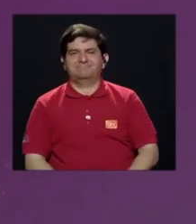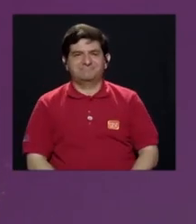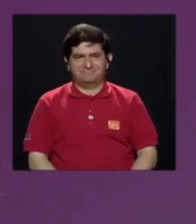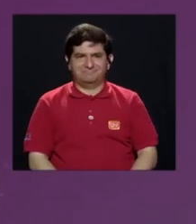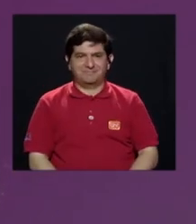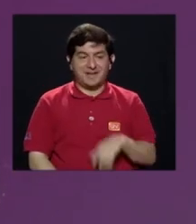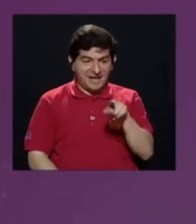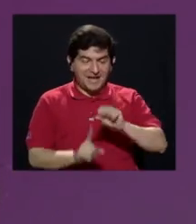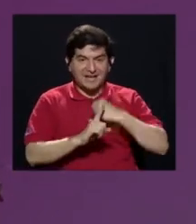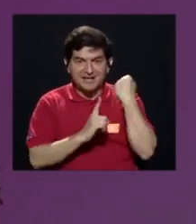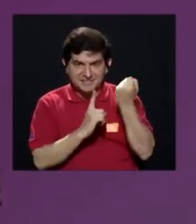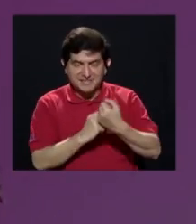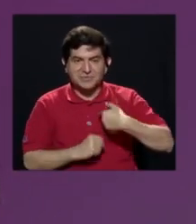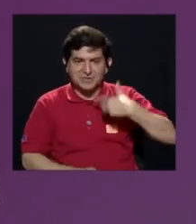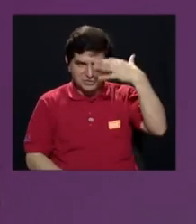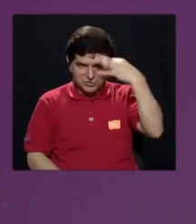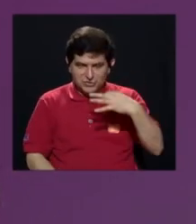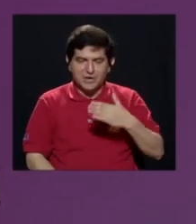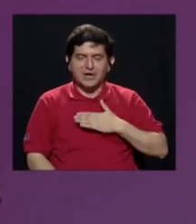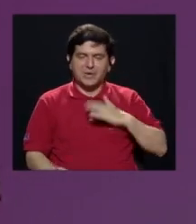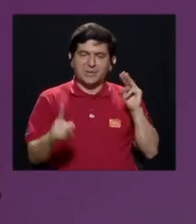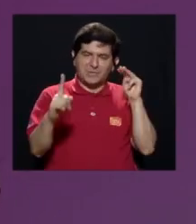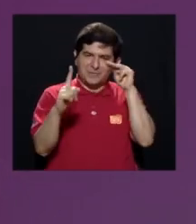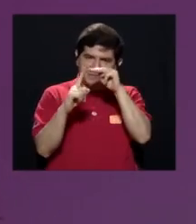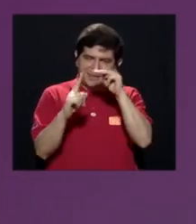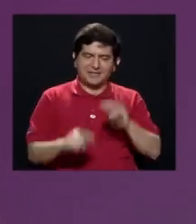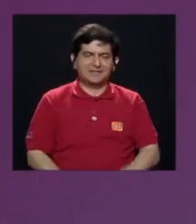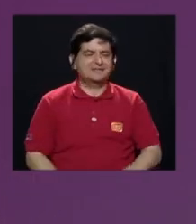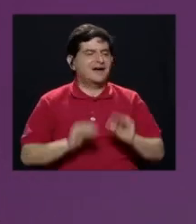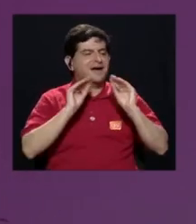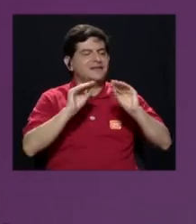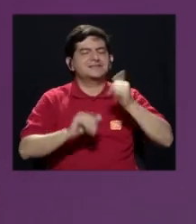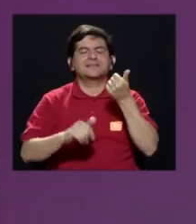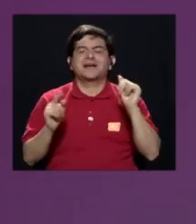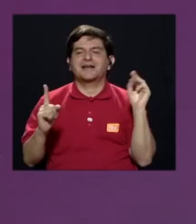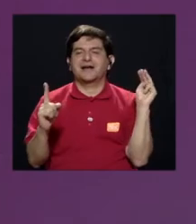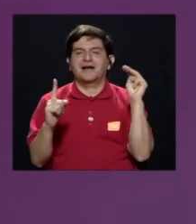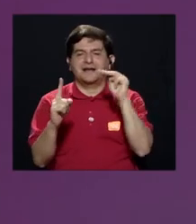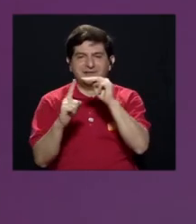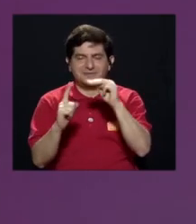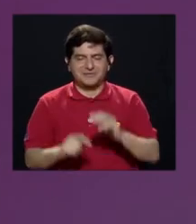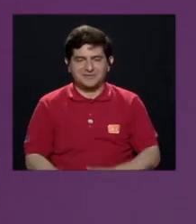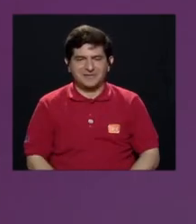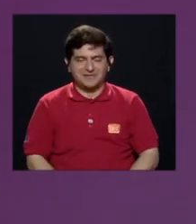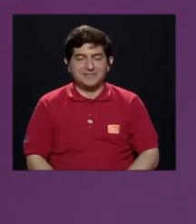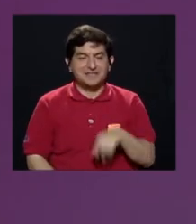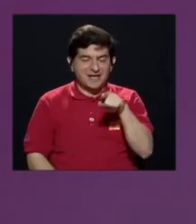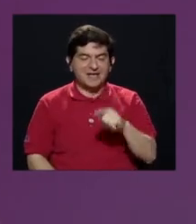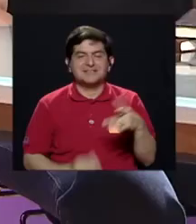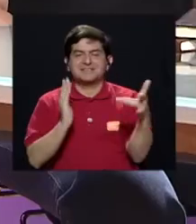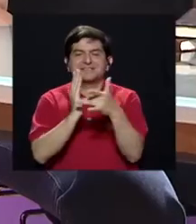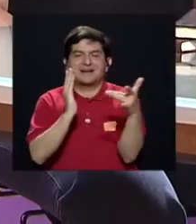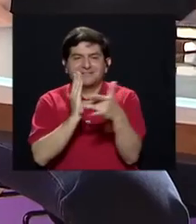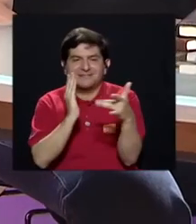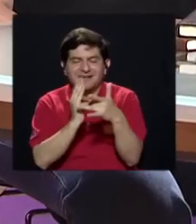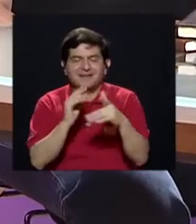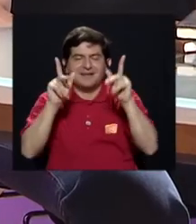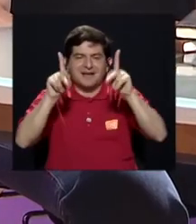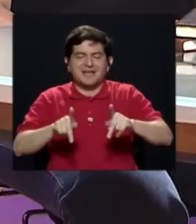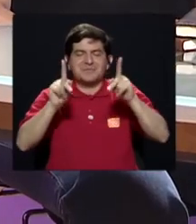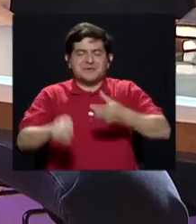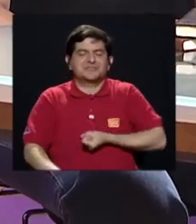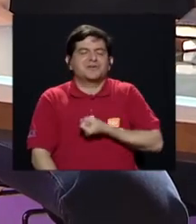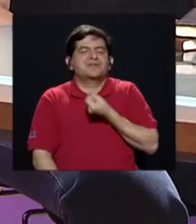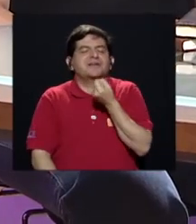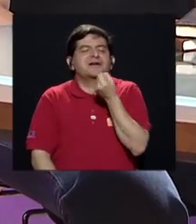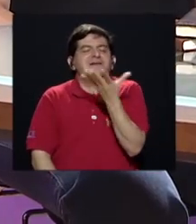más, yo creo que esa es mi meta, enseñar a las demás personas que aprendan la técnica de mosaicos y puedan expresar lo